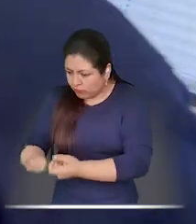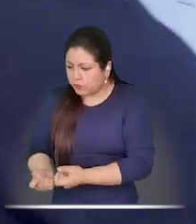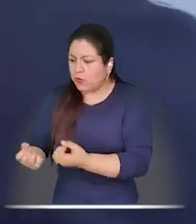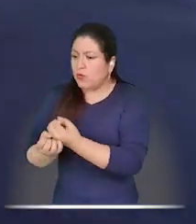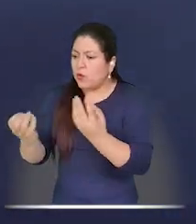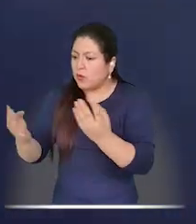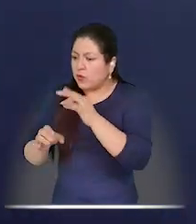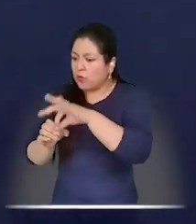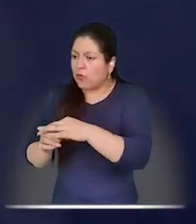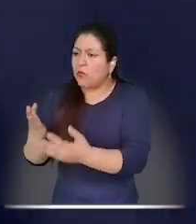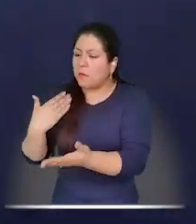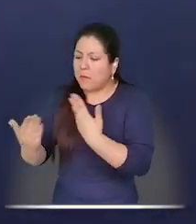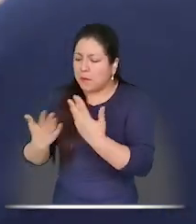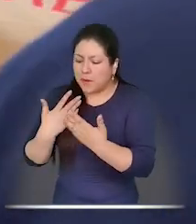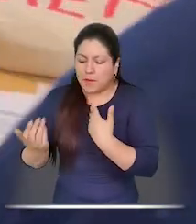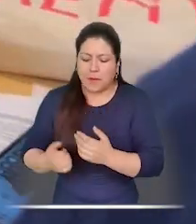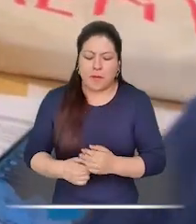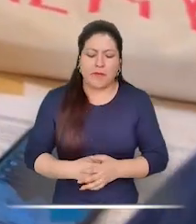escrutadoras.